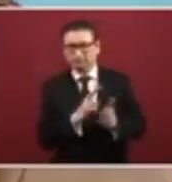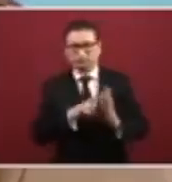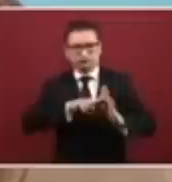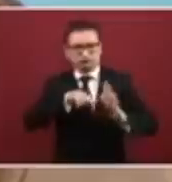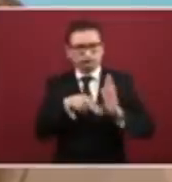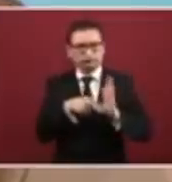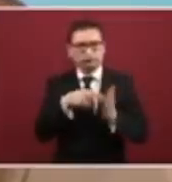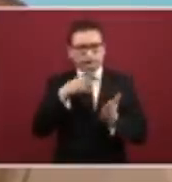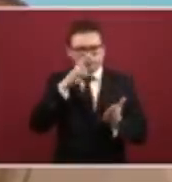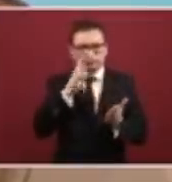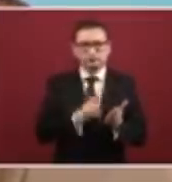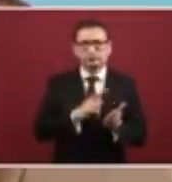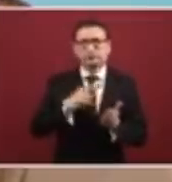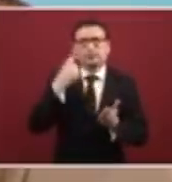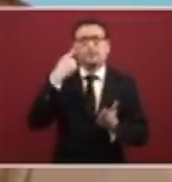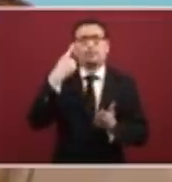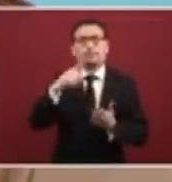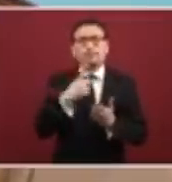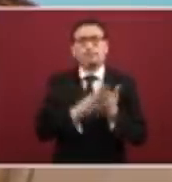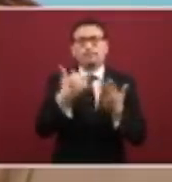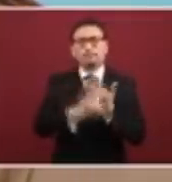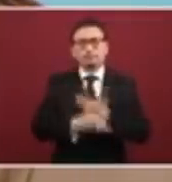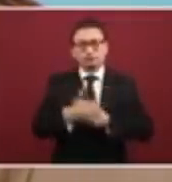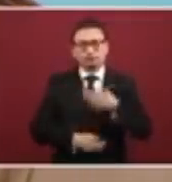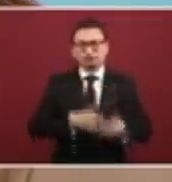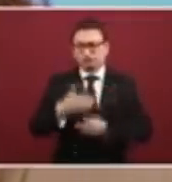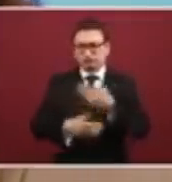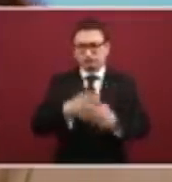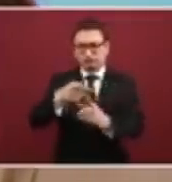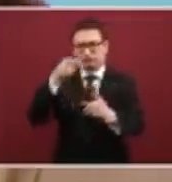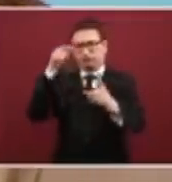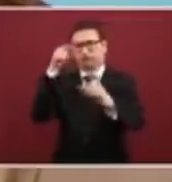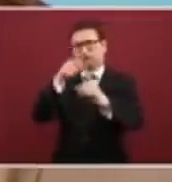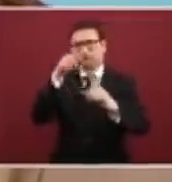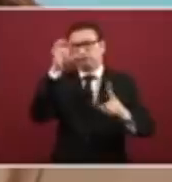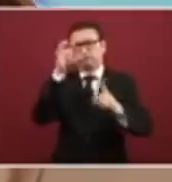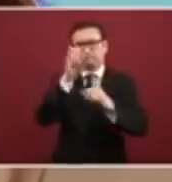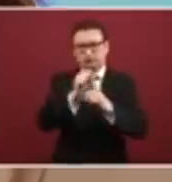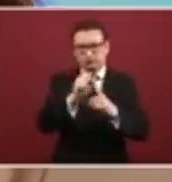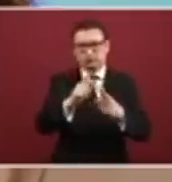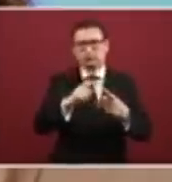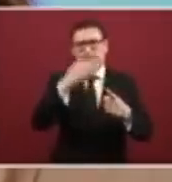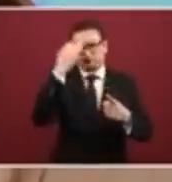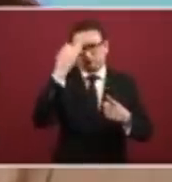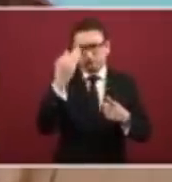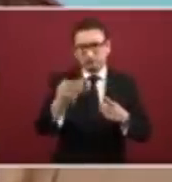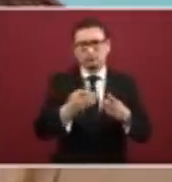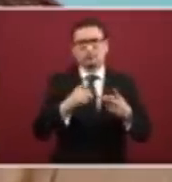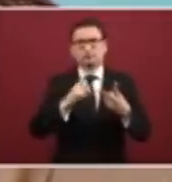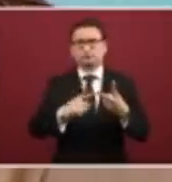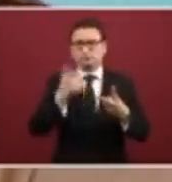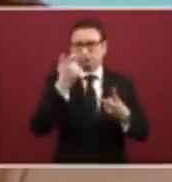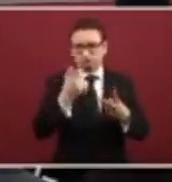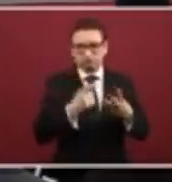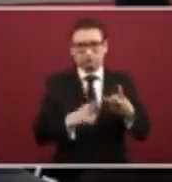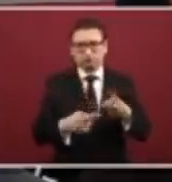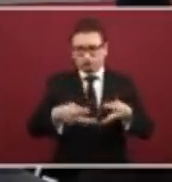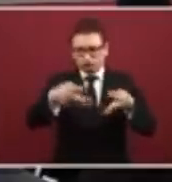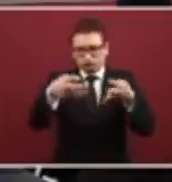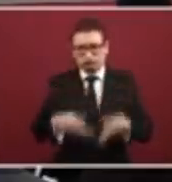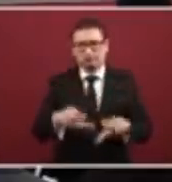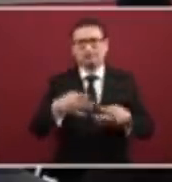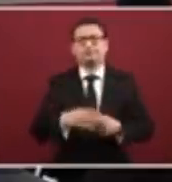el desarrollo del proyecto, cumpliendo las metas establecidas de tiempo, costo y calidad.